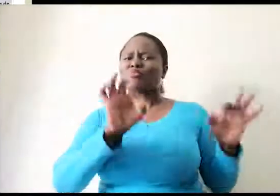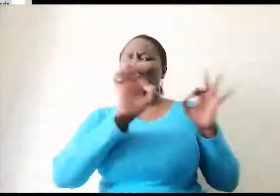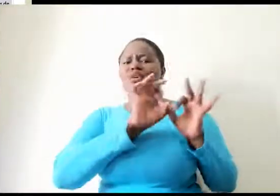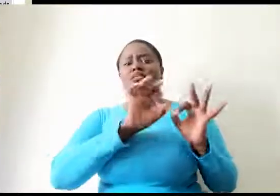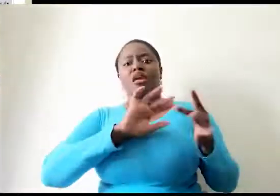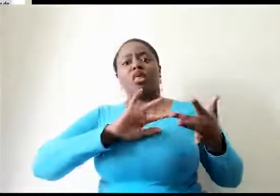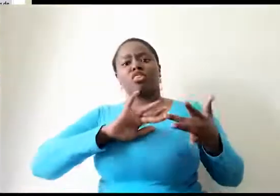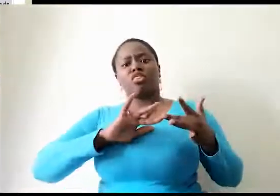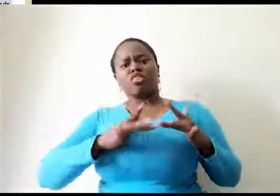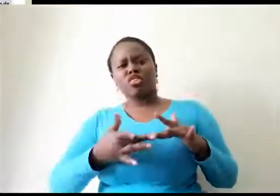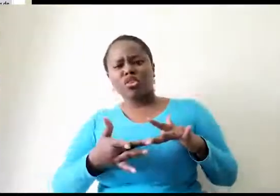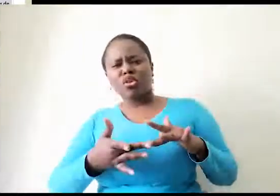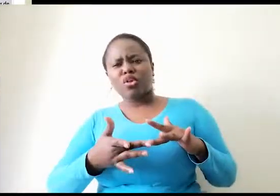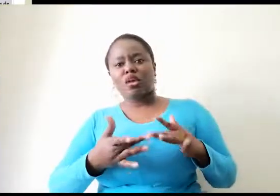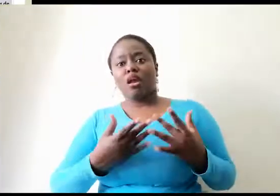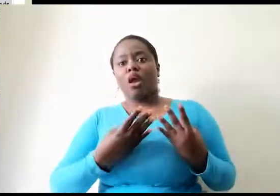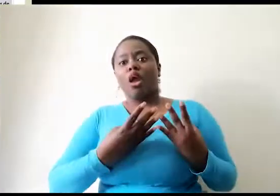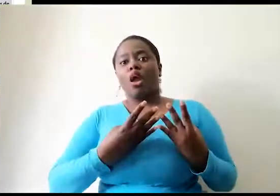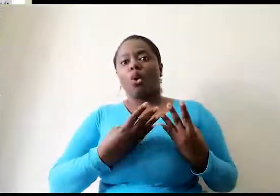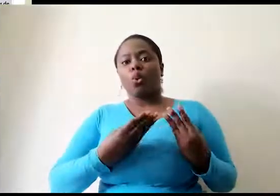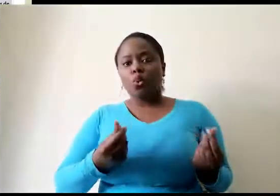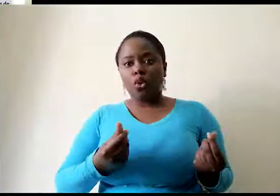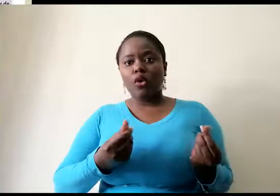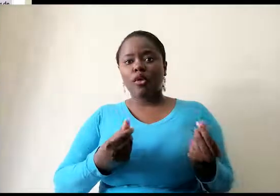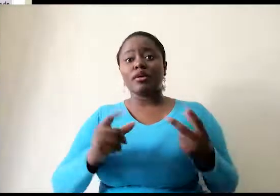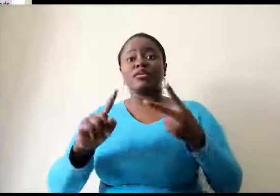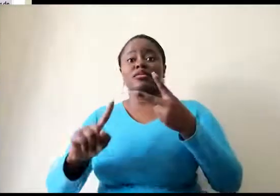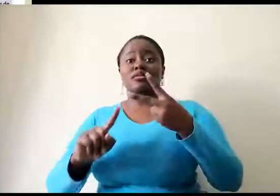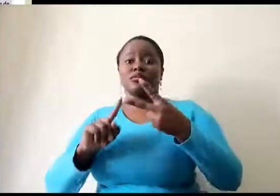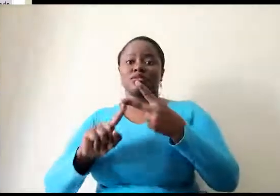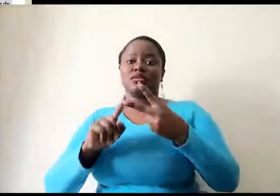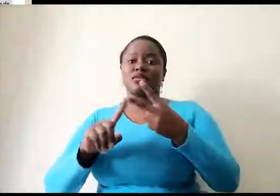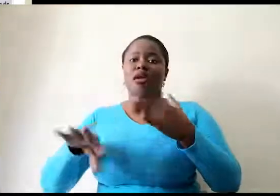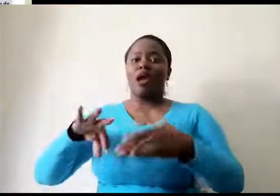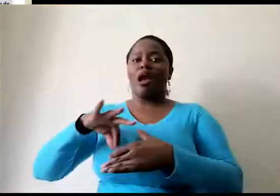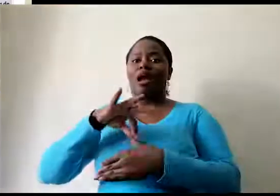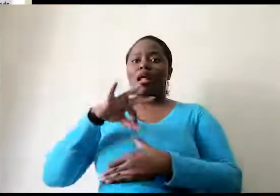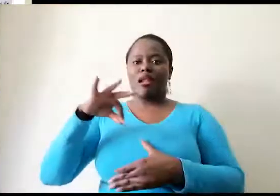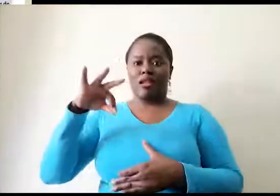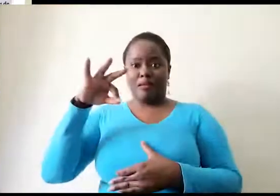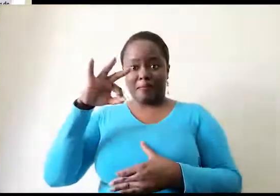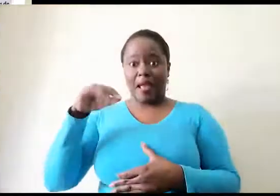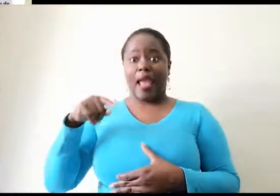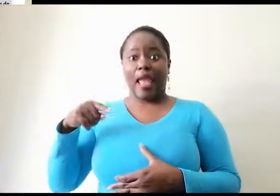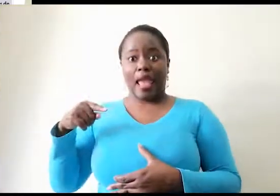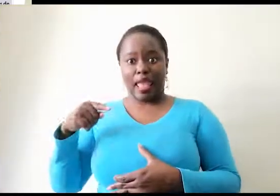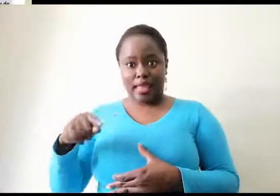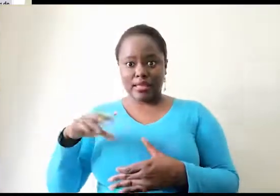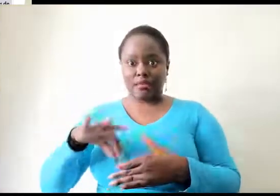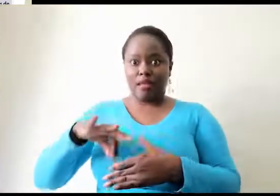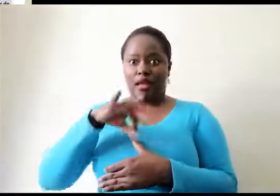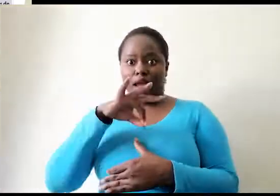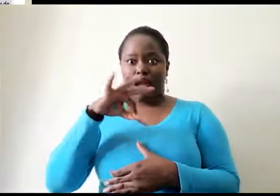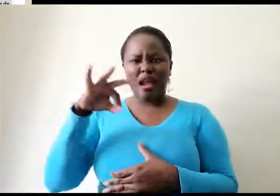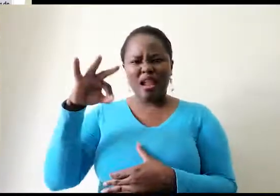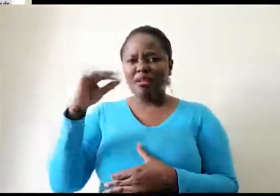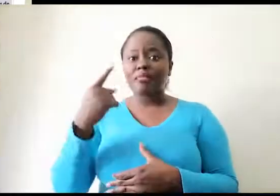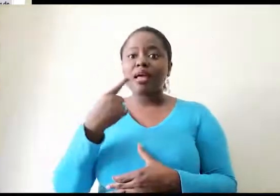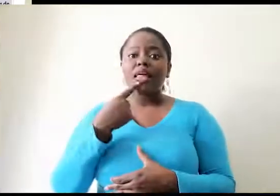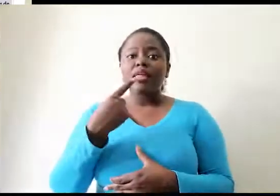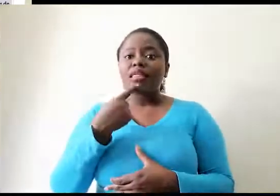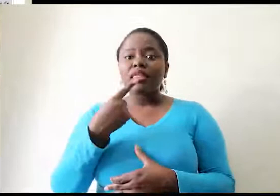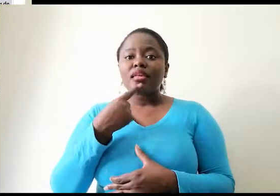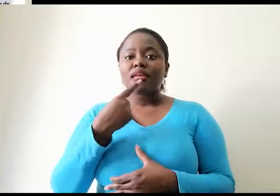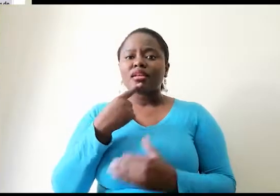del dolor corporal. El segundo tipo de placeres es los placeres del alma. El placer del alma,